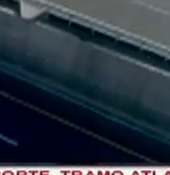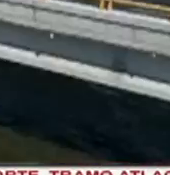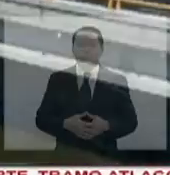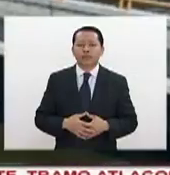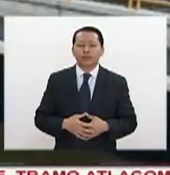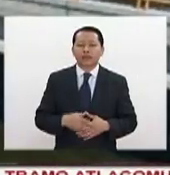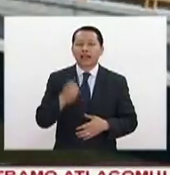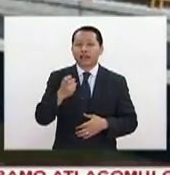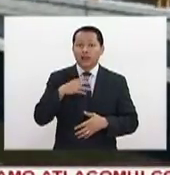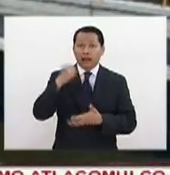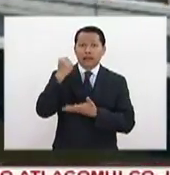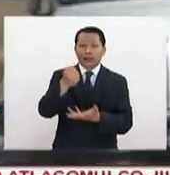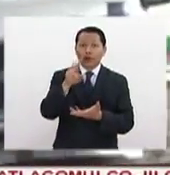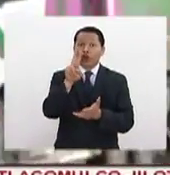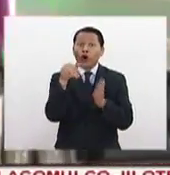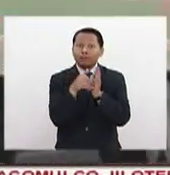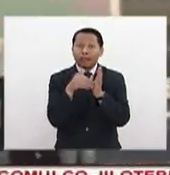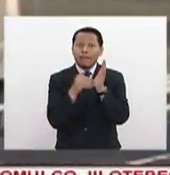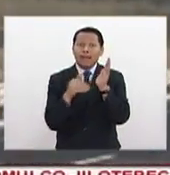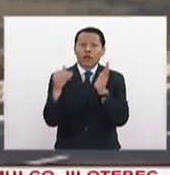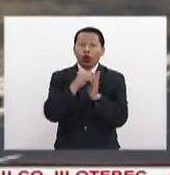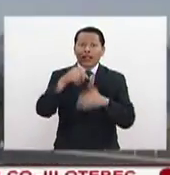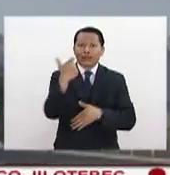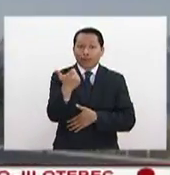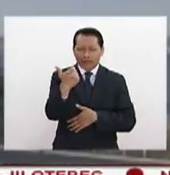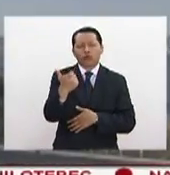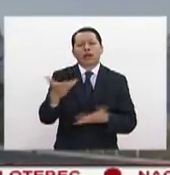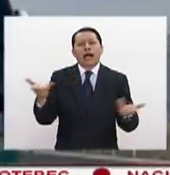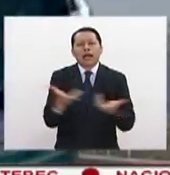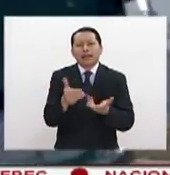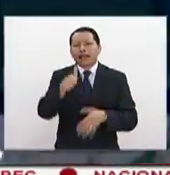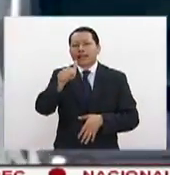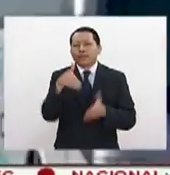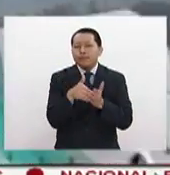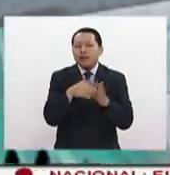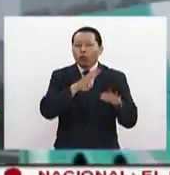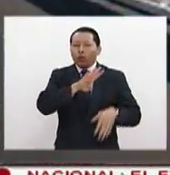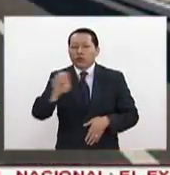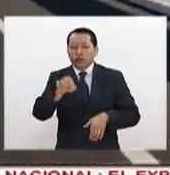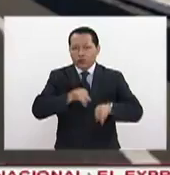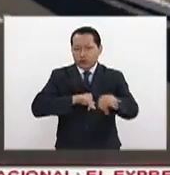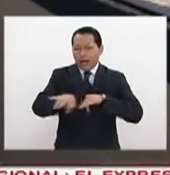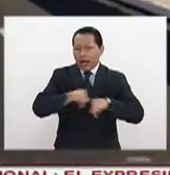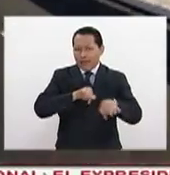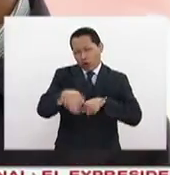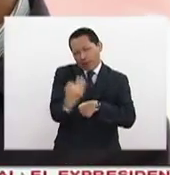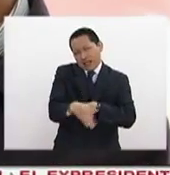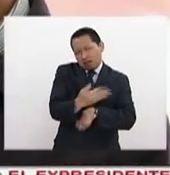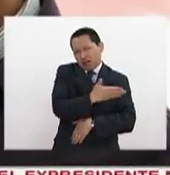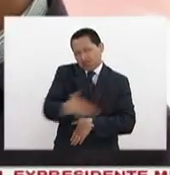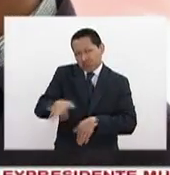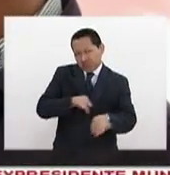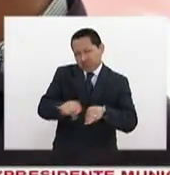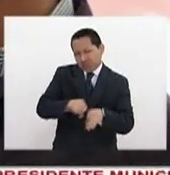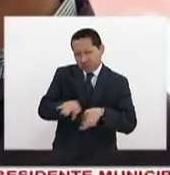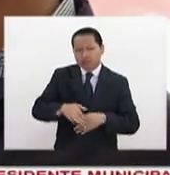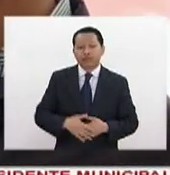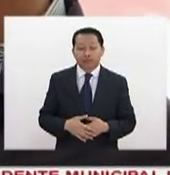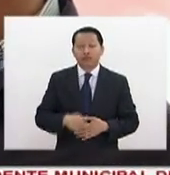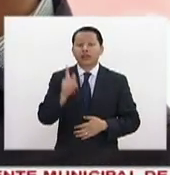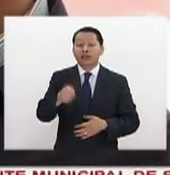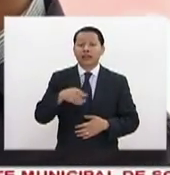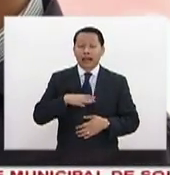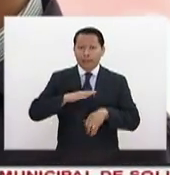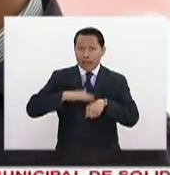Esta obra tuvo una inversión de 2,000 millones de pesos y generó 6,400 empleos durante su construcción. Ahora esa es la